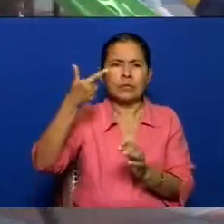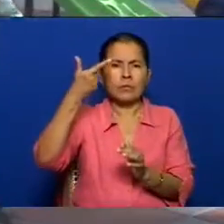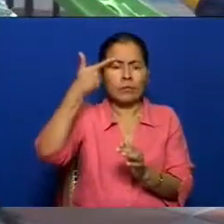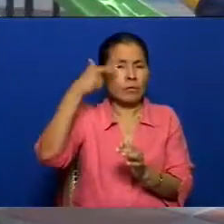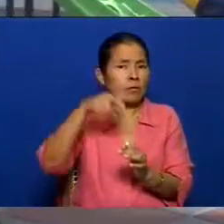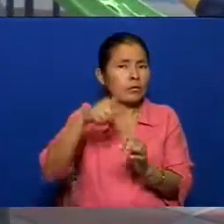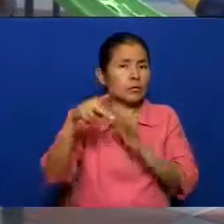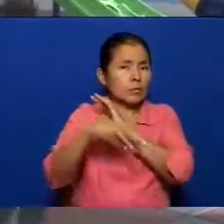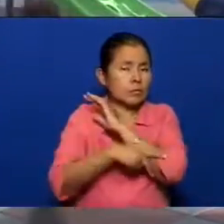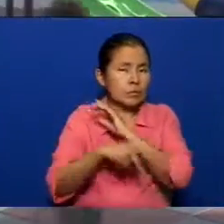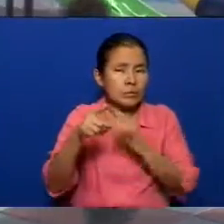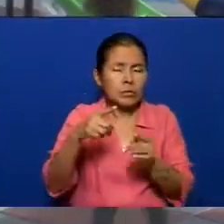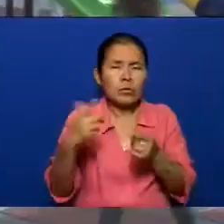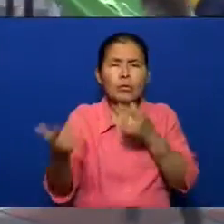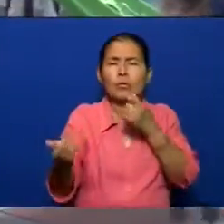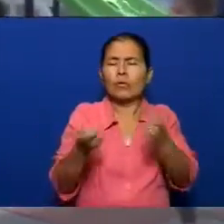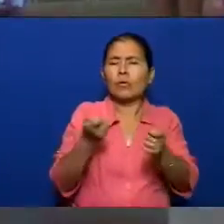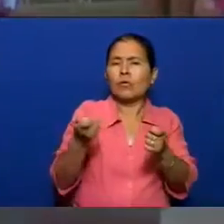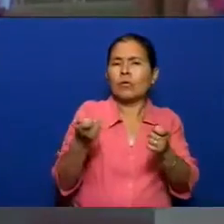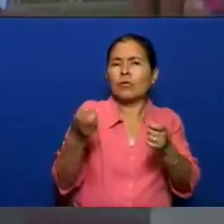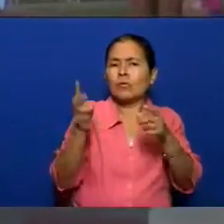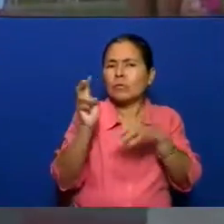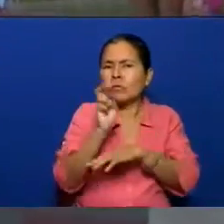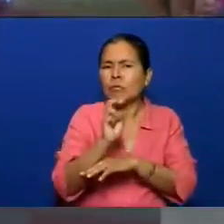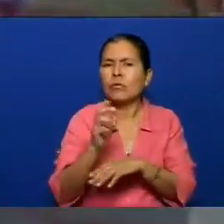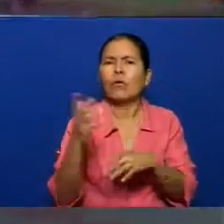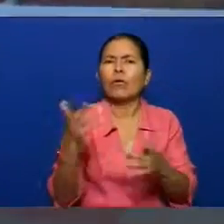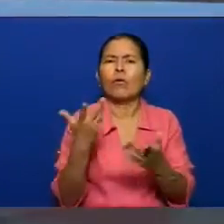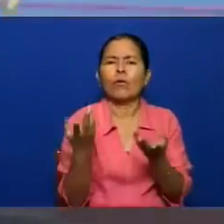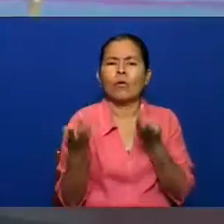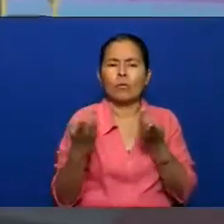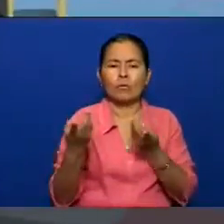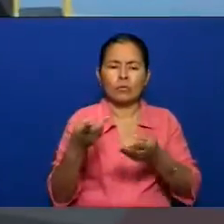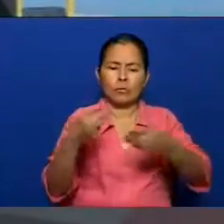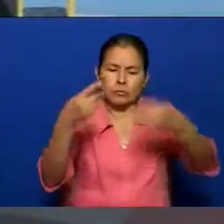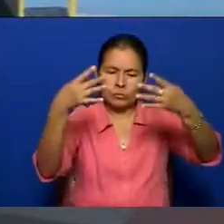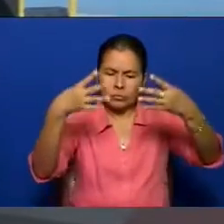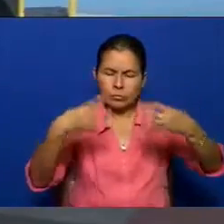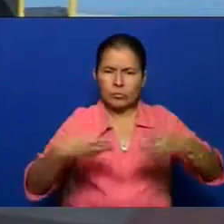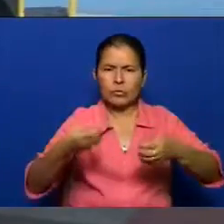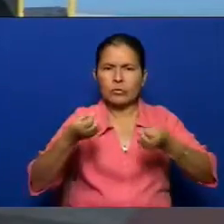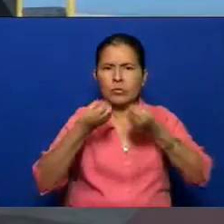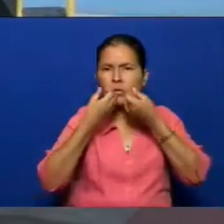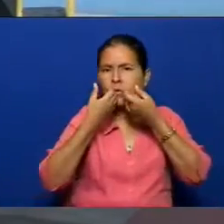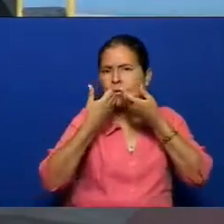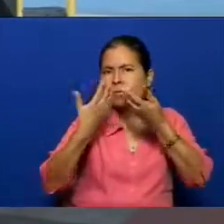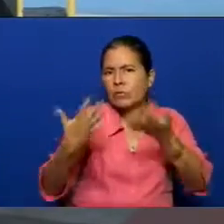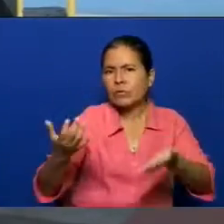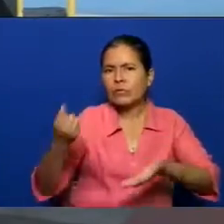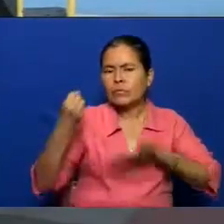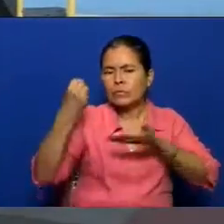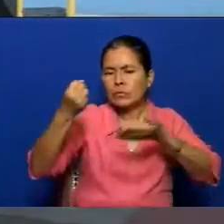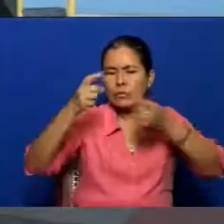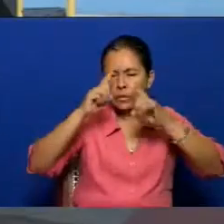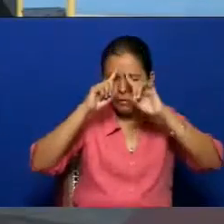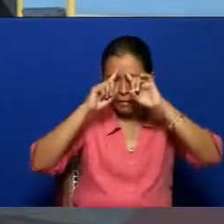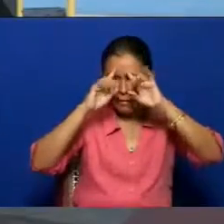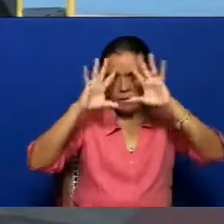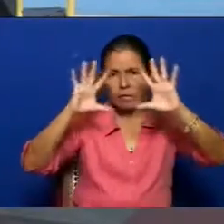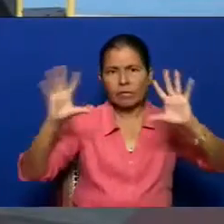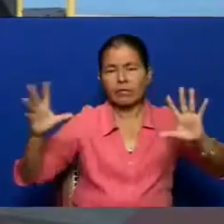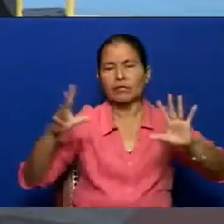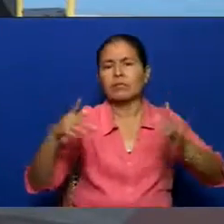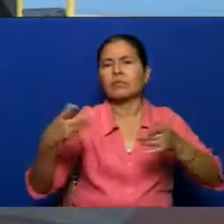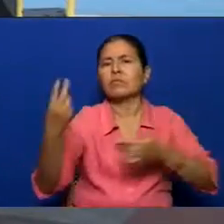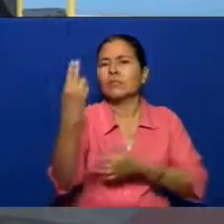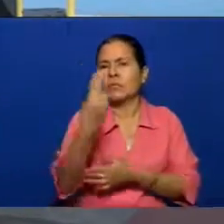a monitorear y cómo vamos a rendir cuentas. Yo creo que es fundamental el tema de rendir cuentas y la transparencia en las